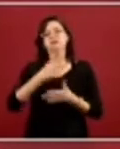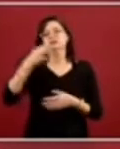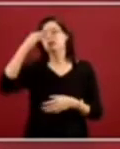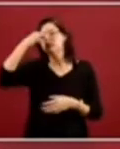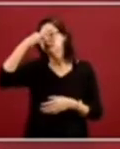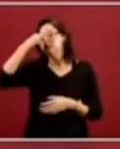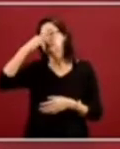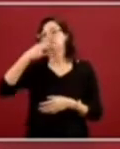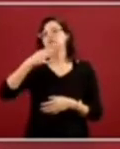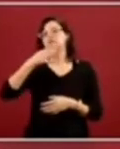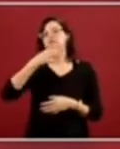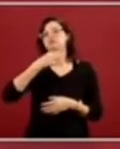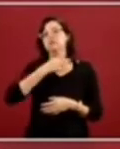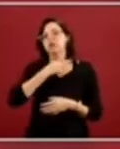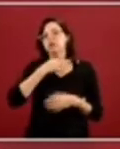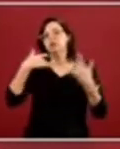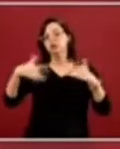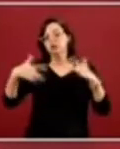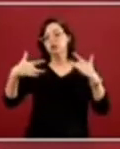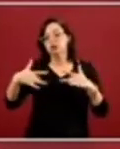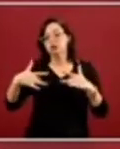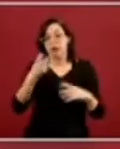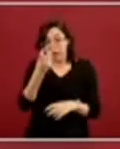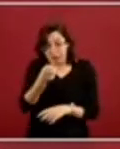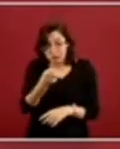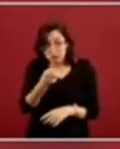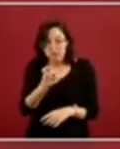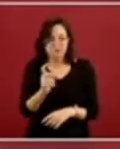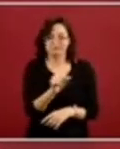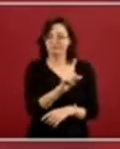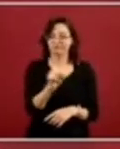nariz tapada. Dificultad respiratoria es la